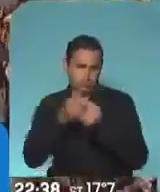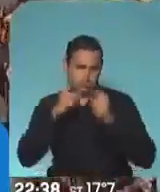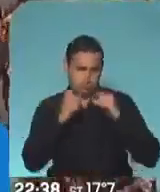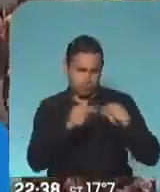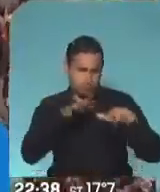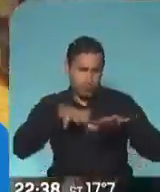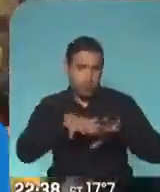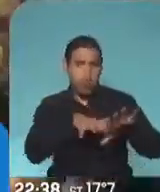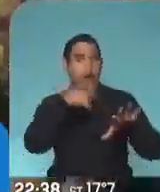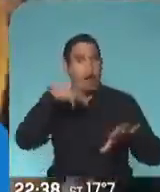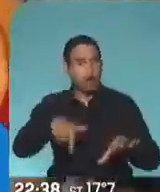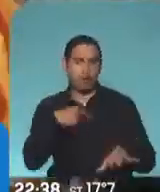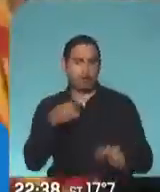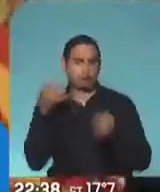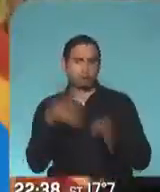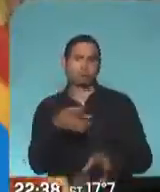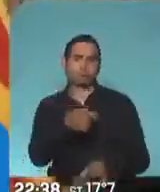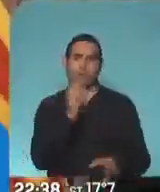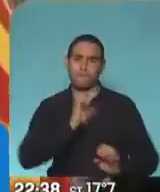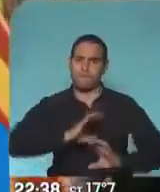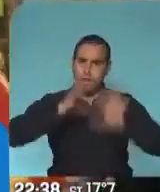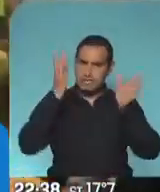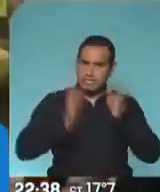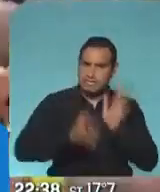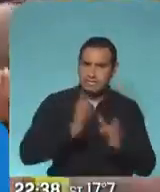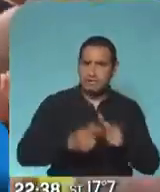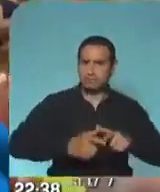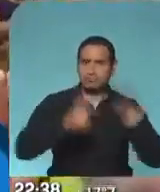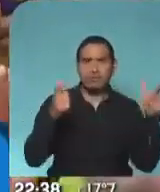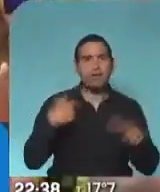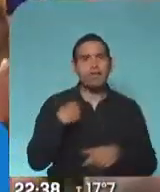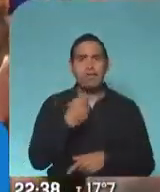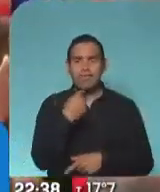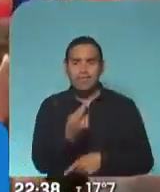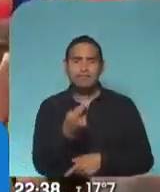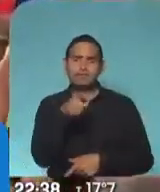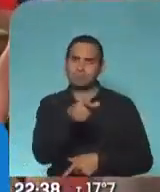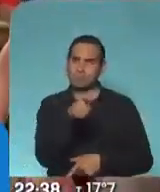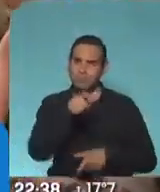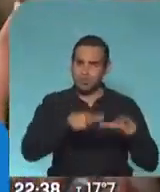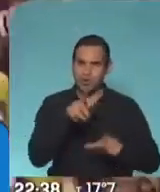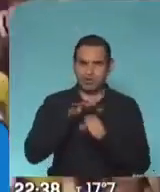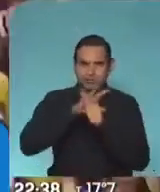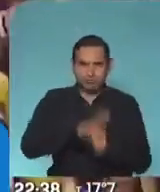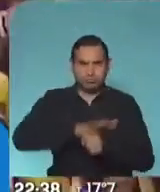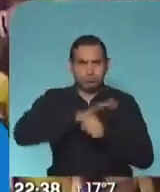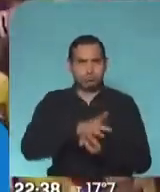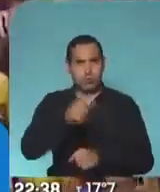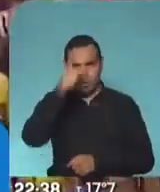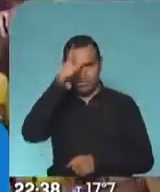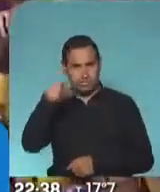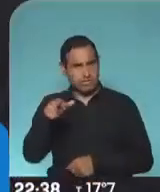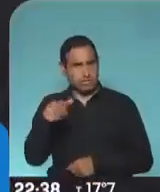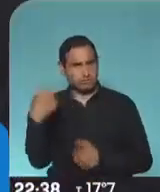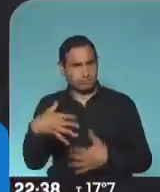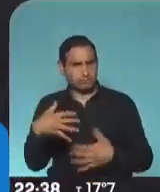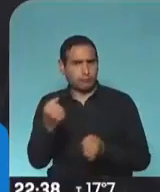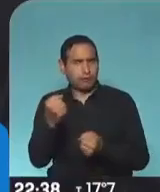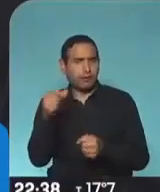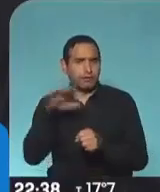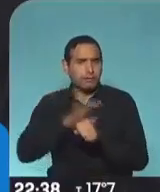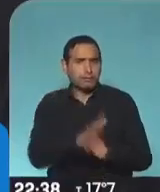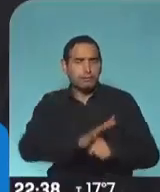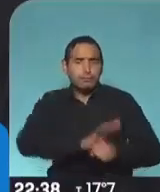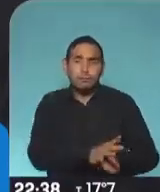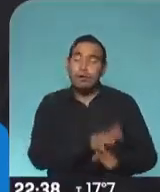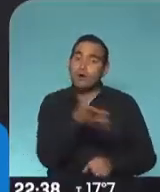manifestaciones, repudió la violencia, destacando al mismo tiempo el accionar represivo de los Mossos de Escuadra. Mientras que los